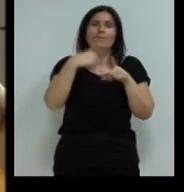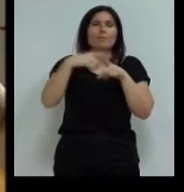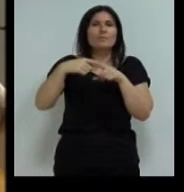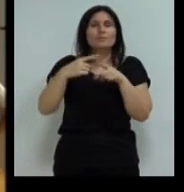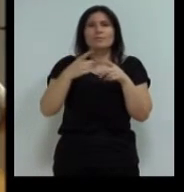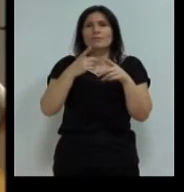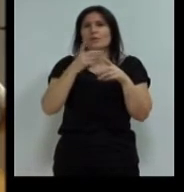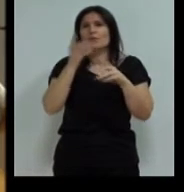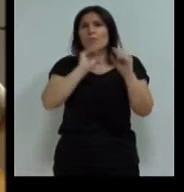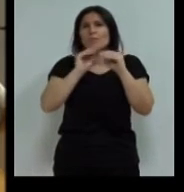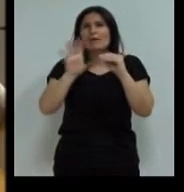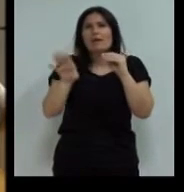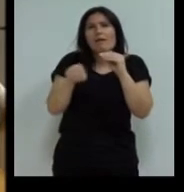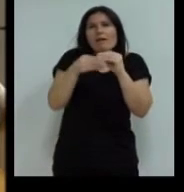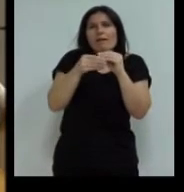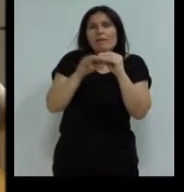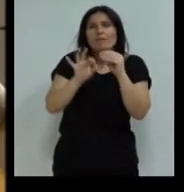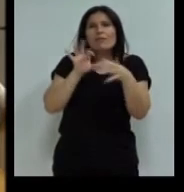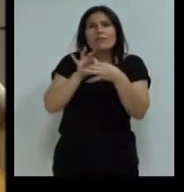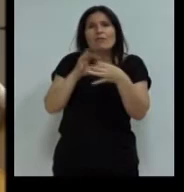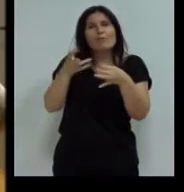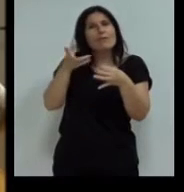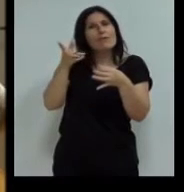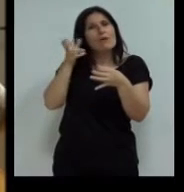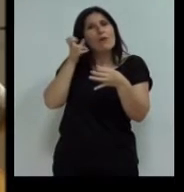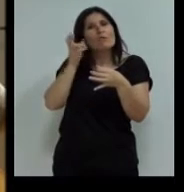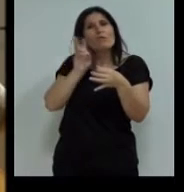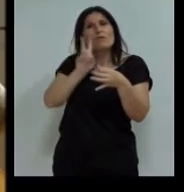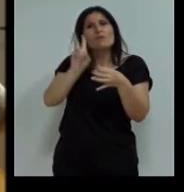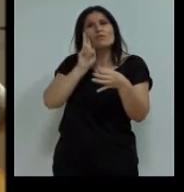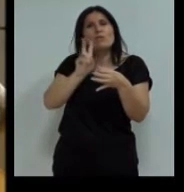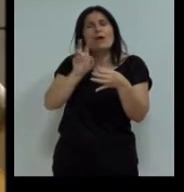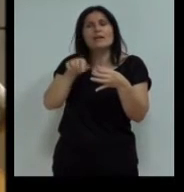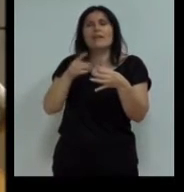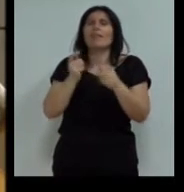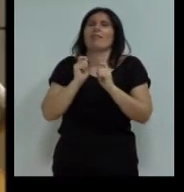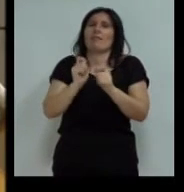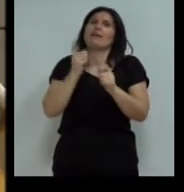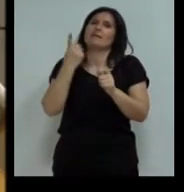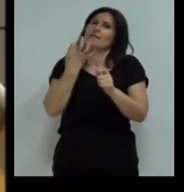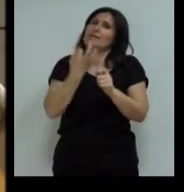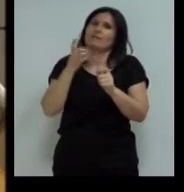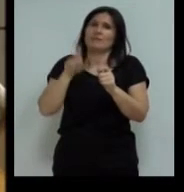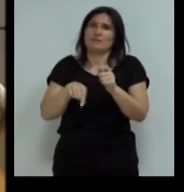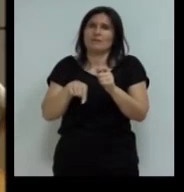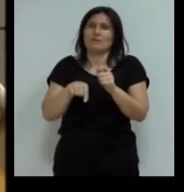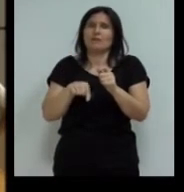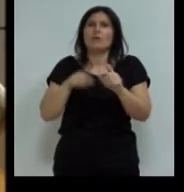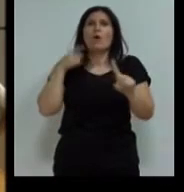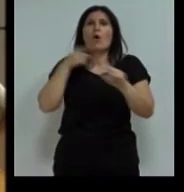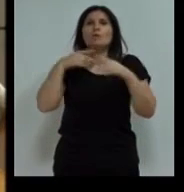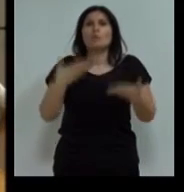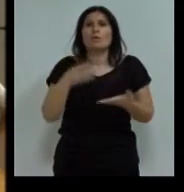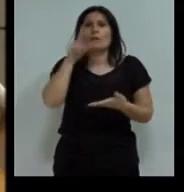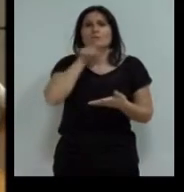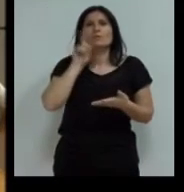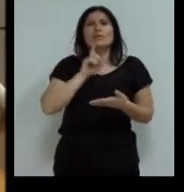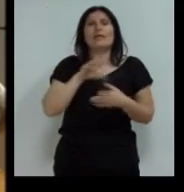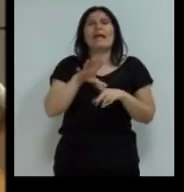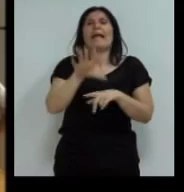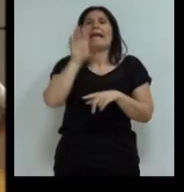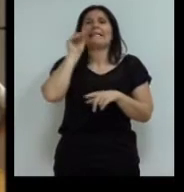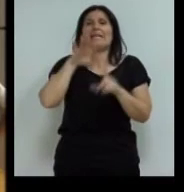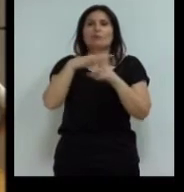parte audio del audiovisual, y que son necesarios darlos en el momento preciso para que entienda el contexto en el que se están moviendo